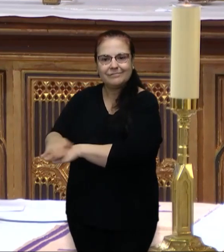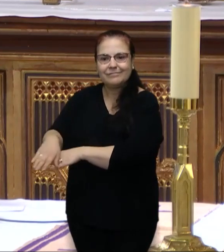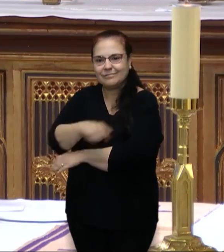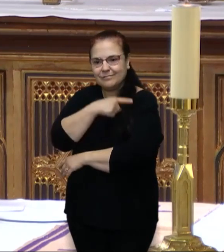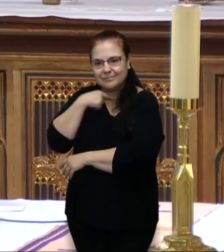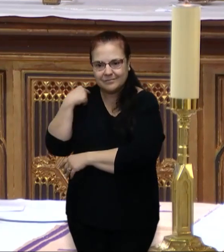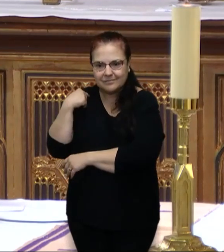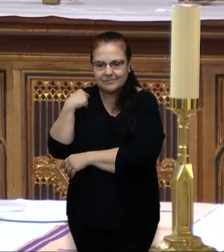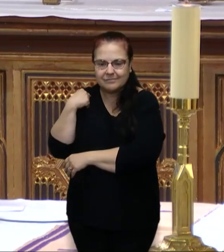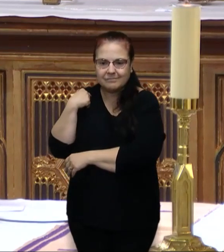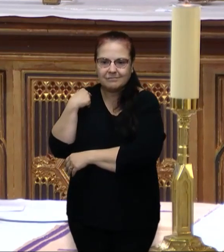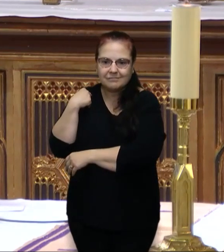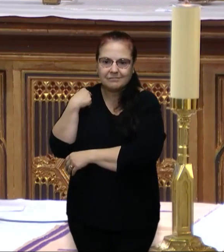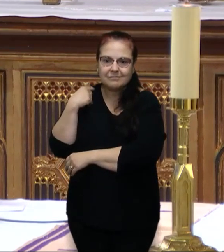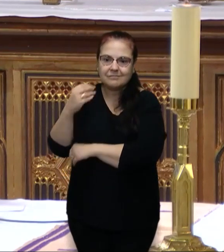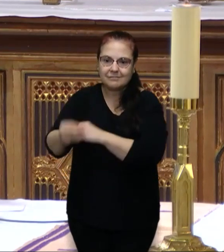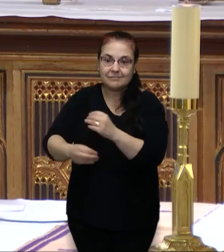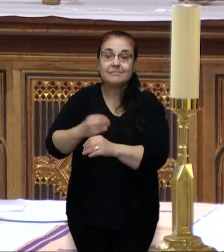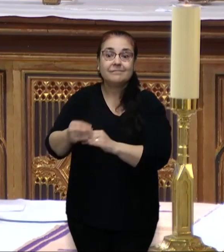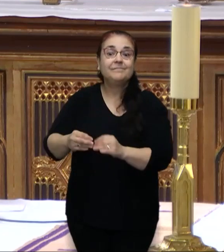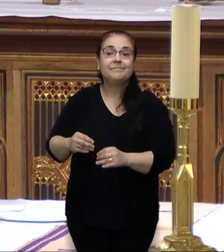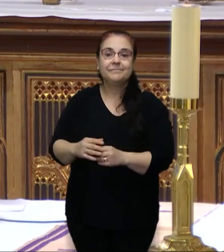el perdón de los pecados.